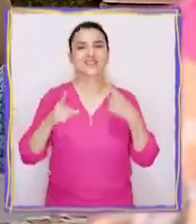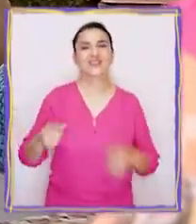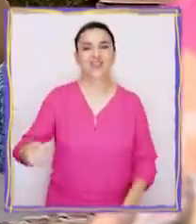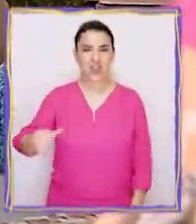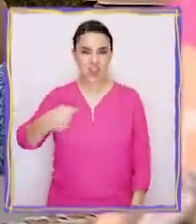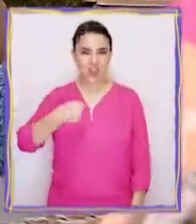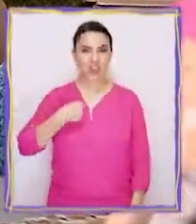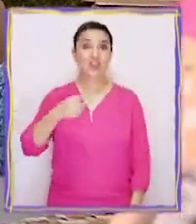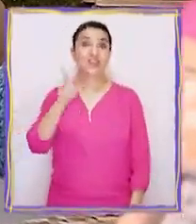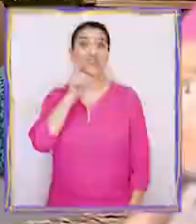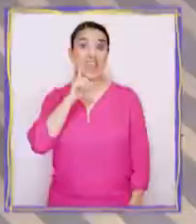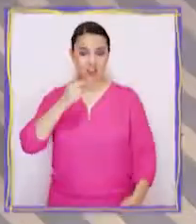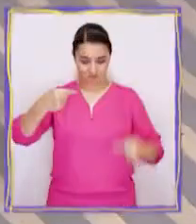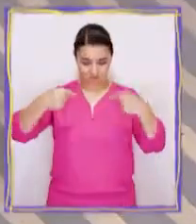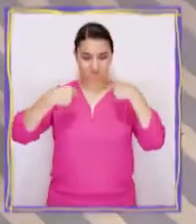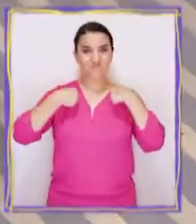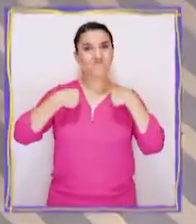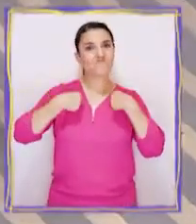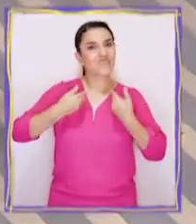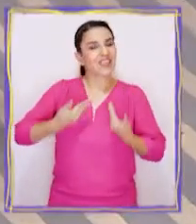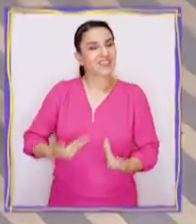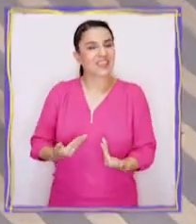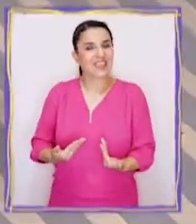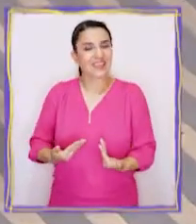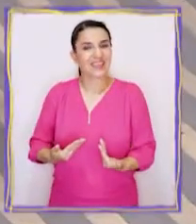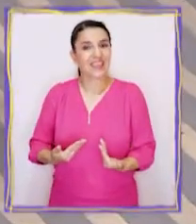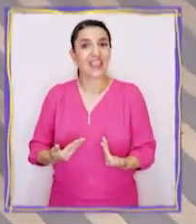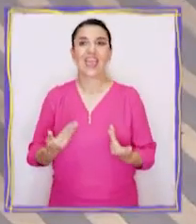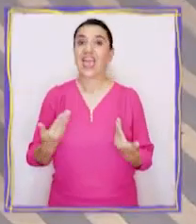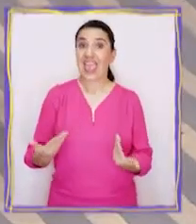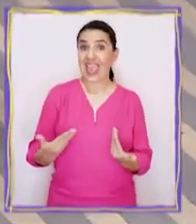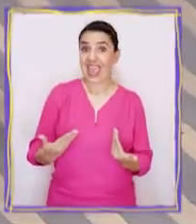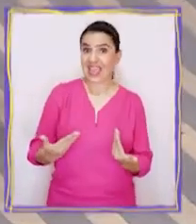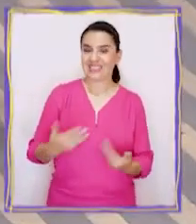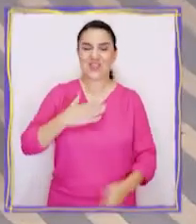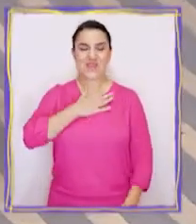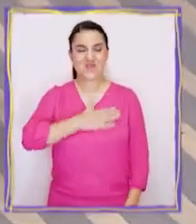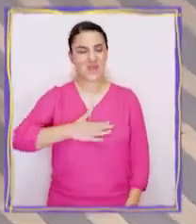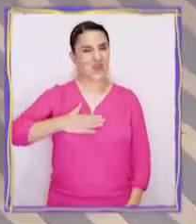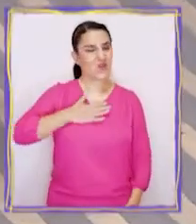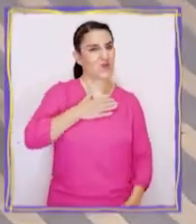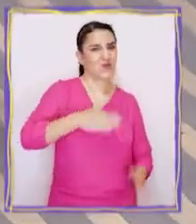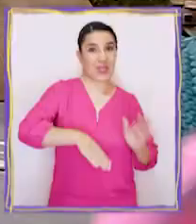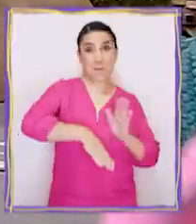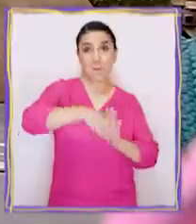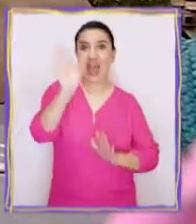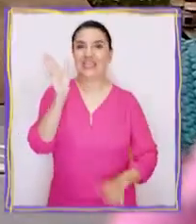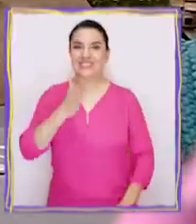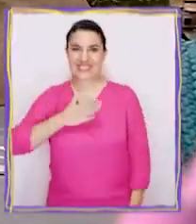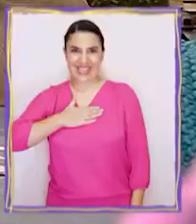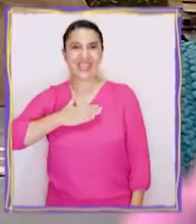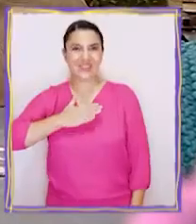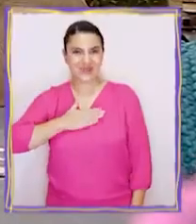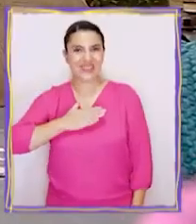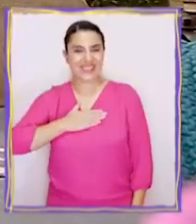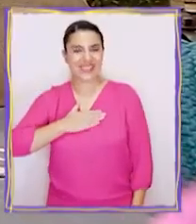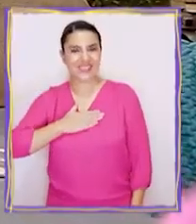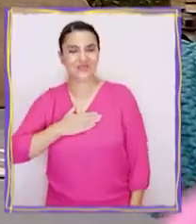instrumento es el que tengo aquí. Y es el que me gusta más a